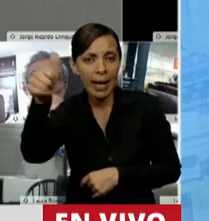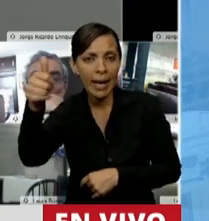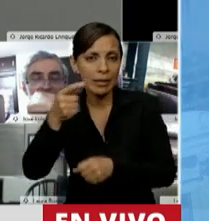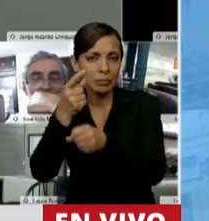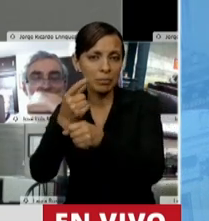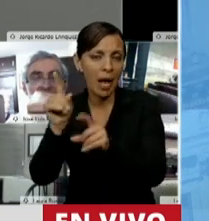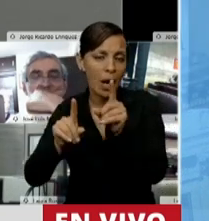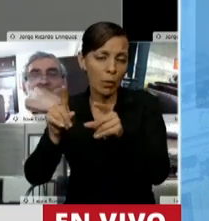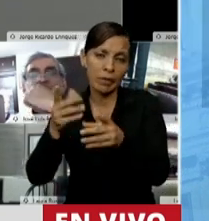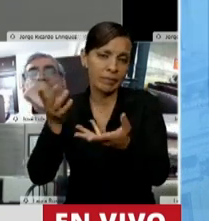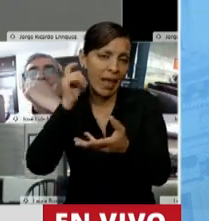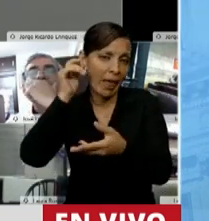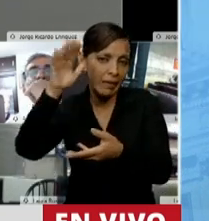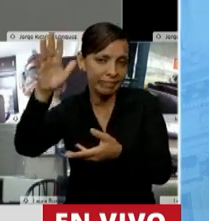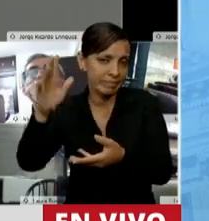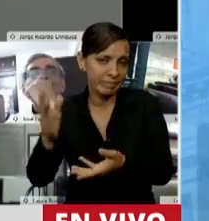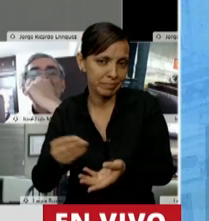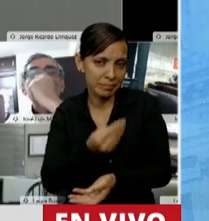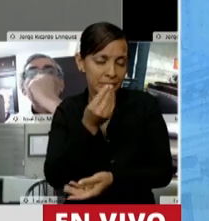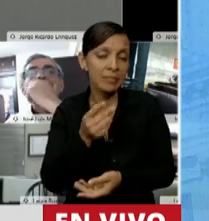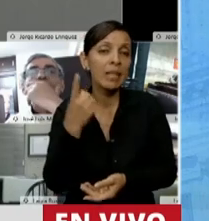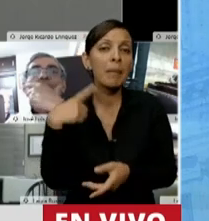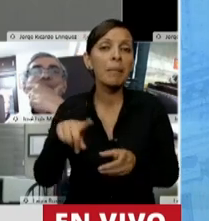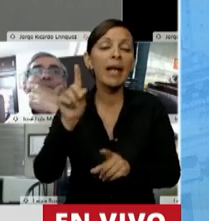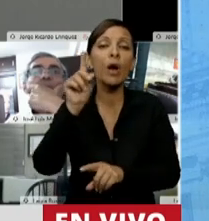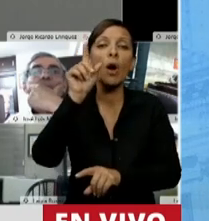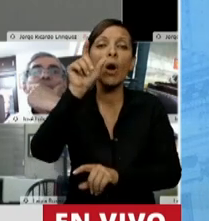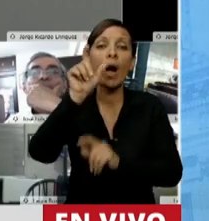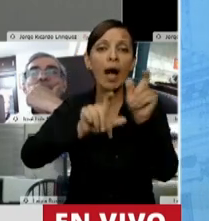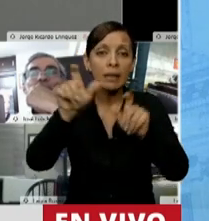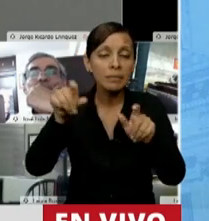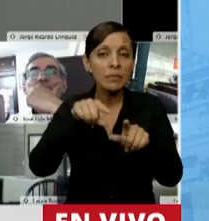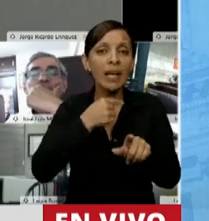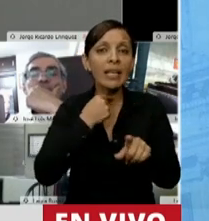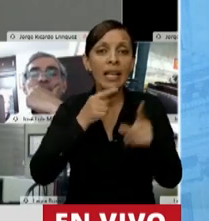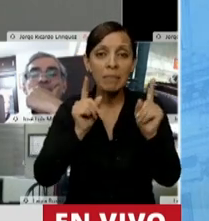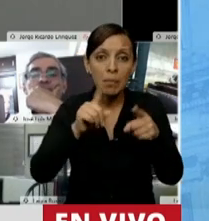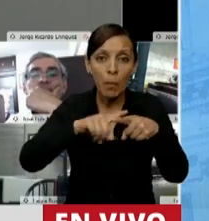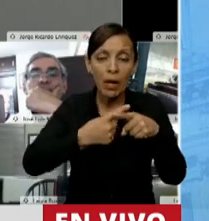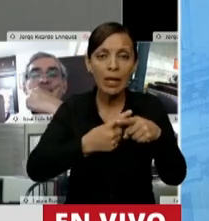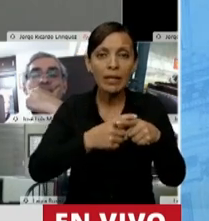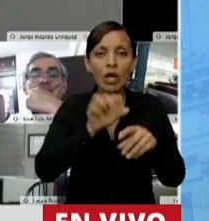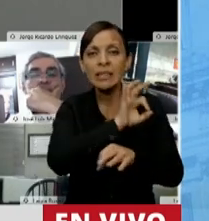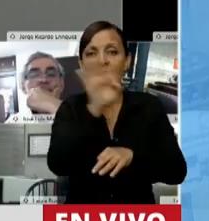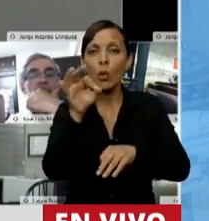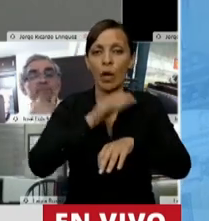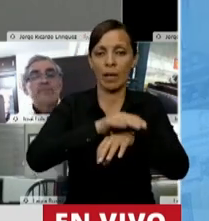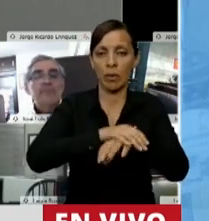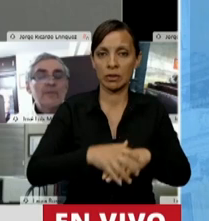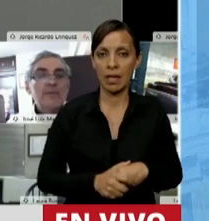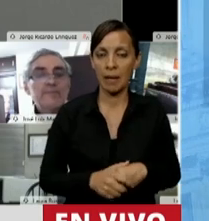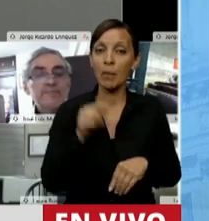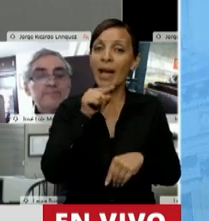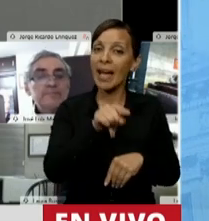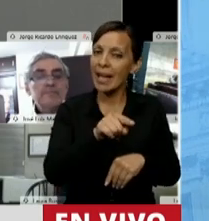juicios. ¿Y sabe qué va a pasar? Ninguno de los que quieren aplicar esta política se va a hacer responsable, porque esa